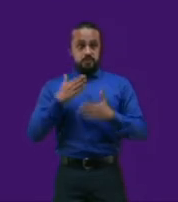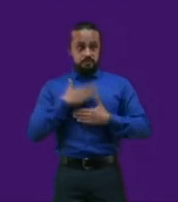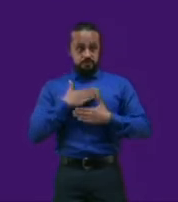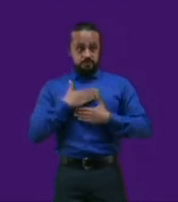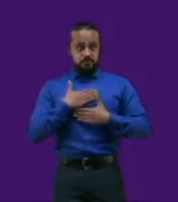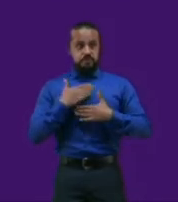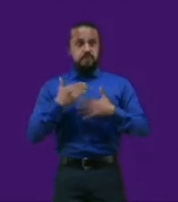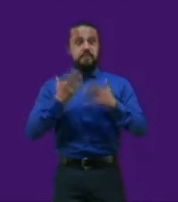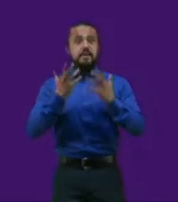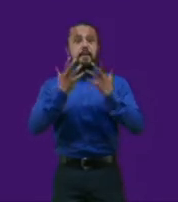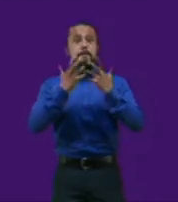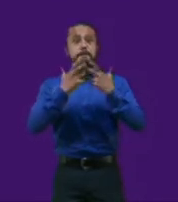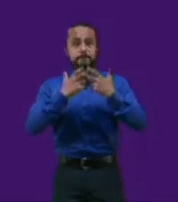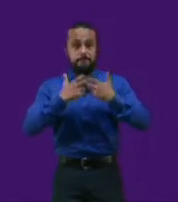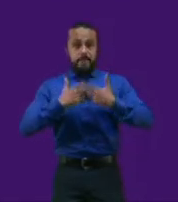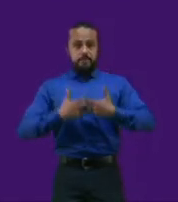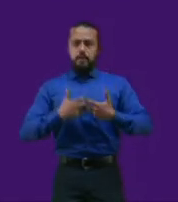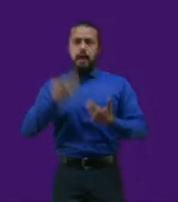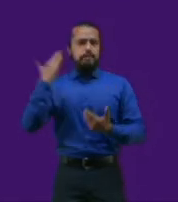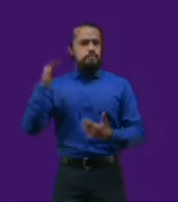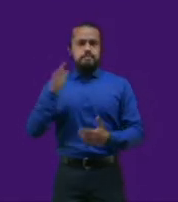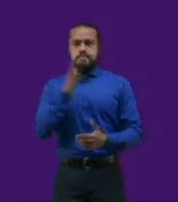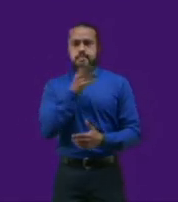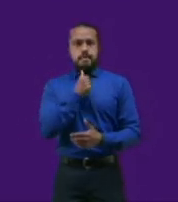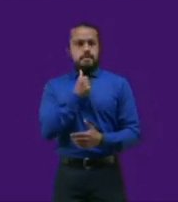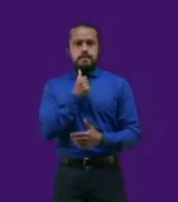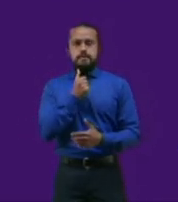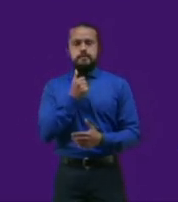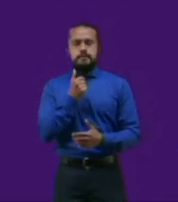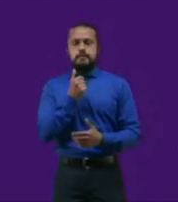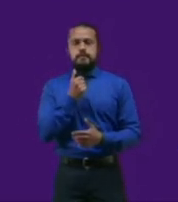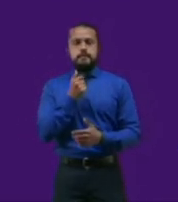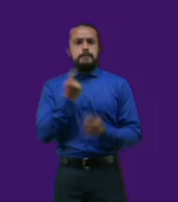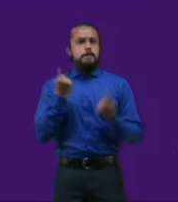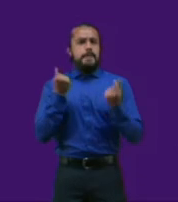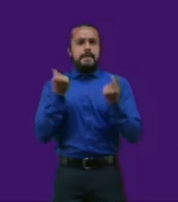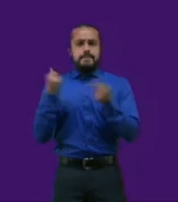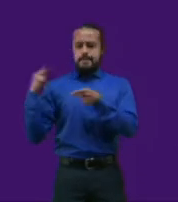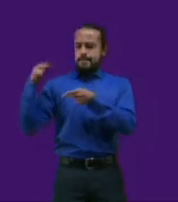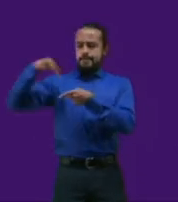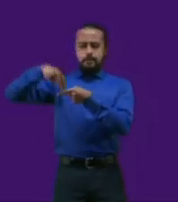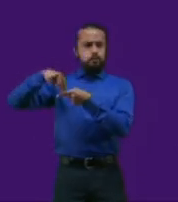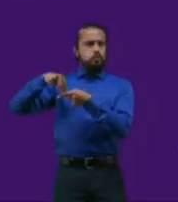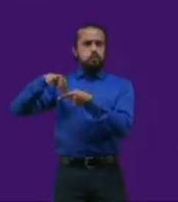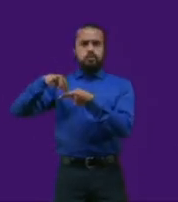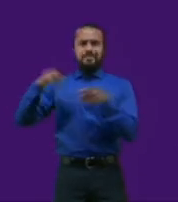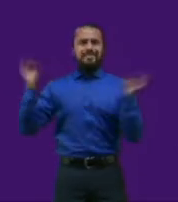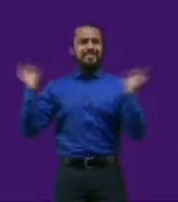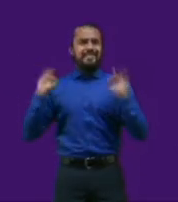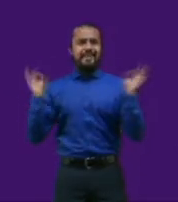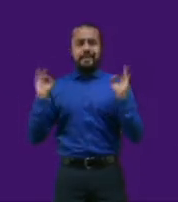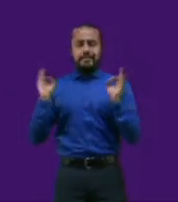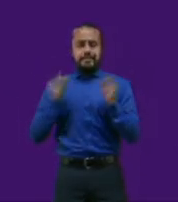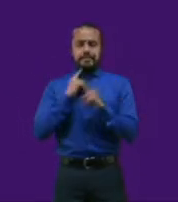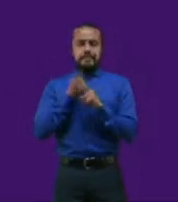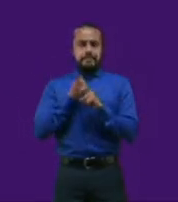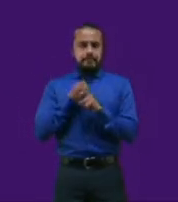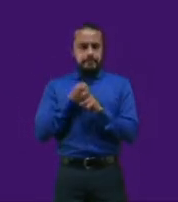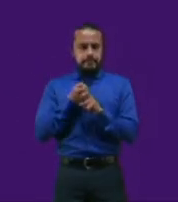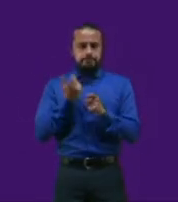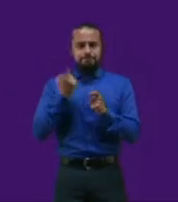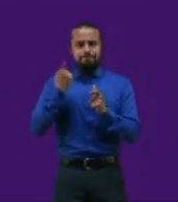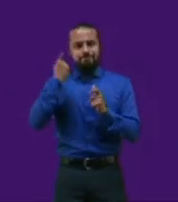nacimos sin recursos, como toda startup, como no teníamos tantos recursos, pues el equipo no estaba